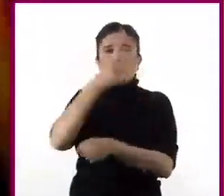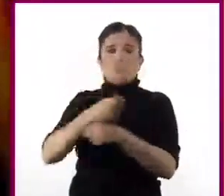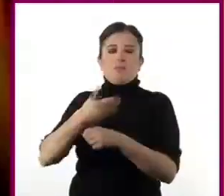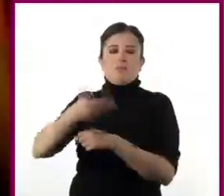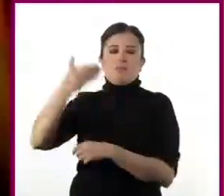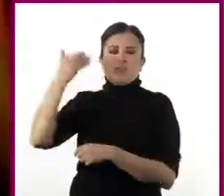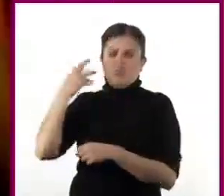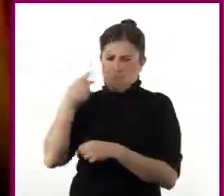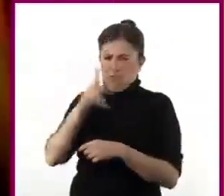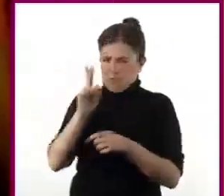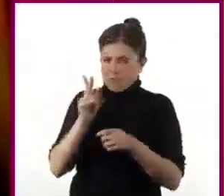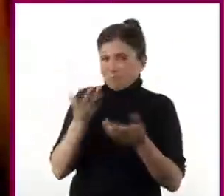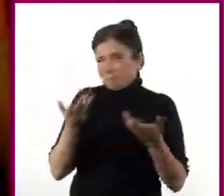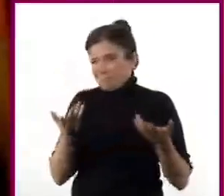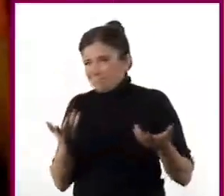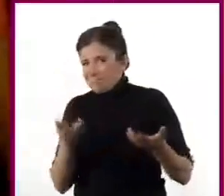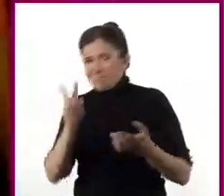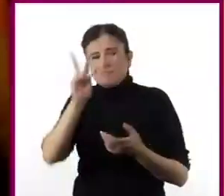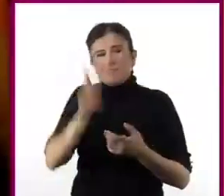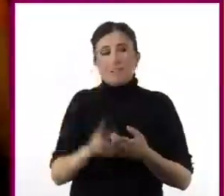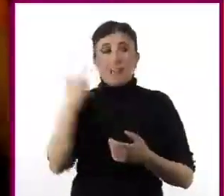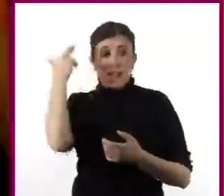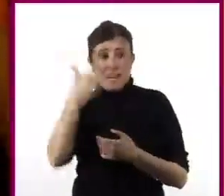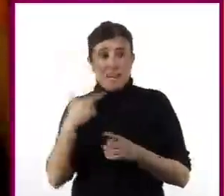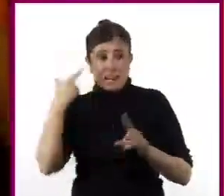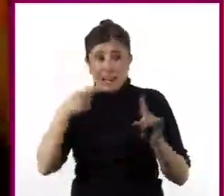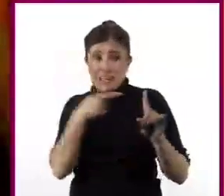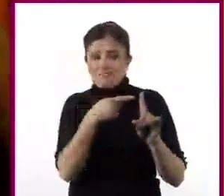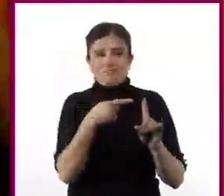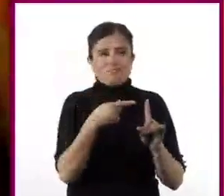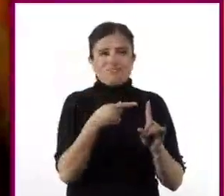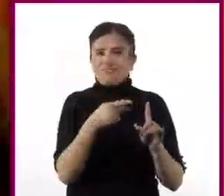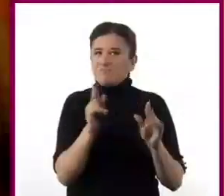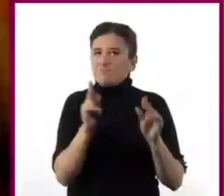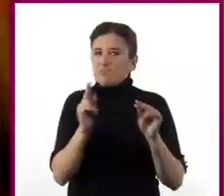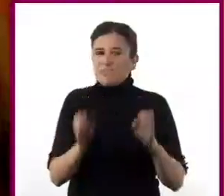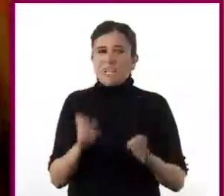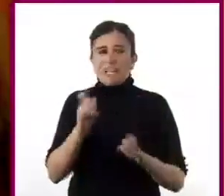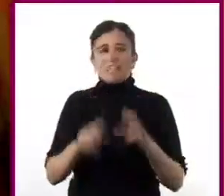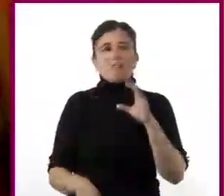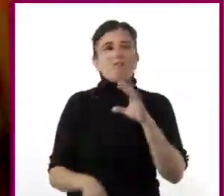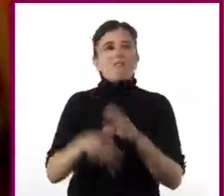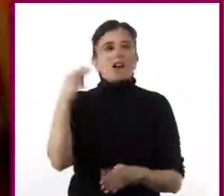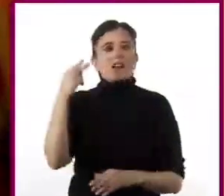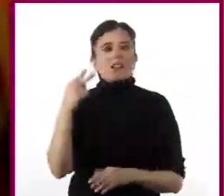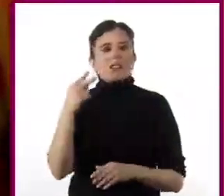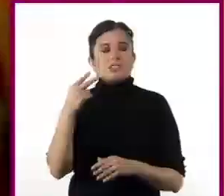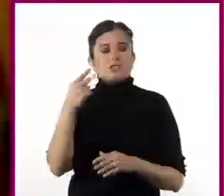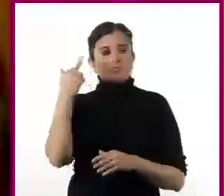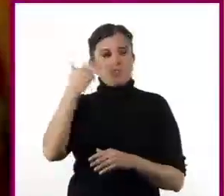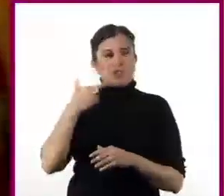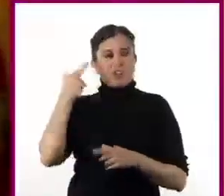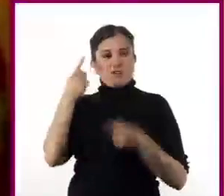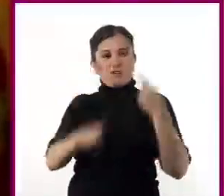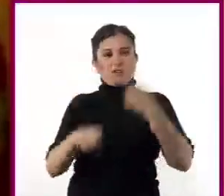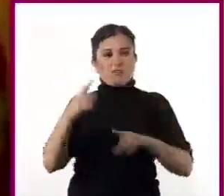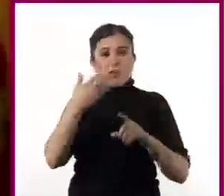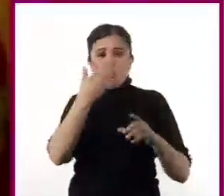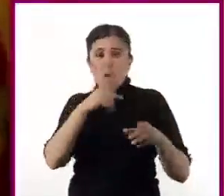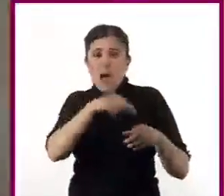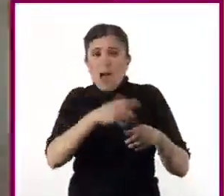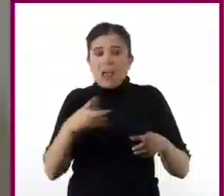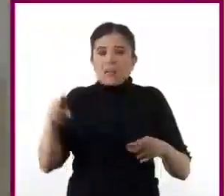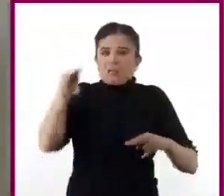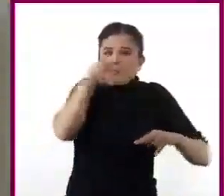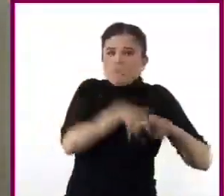aunque efectivamente pues el rey no está. Y esto quiere decir que hay un vacío de poder, hay una acefalía de la corona, y